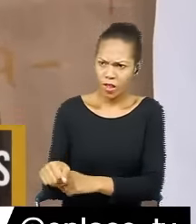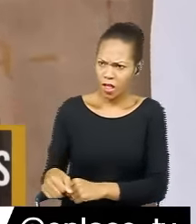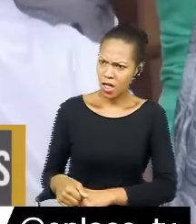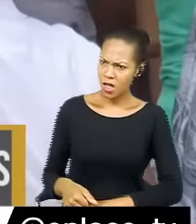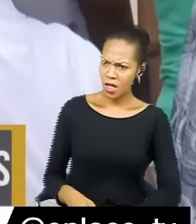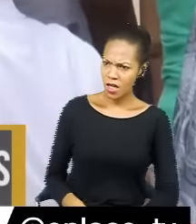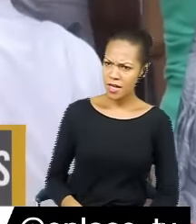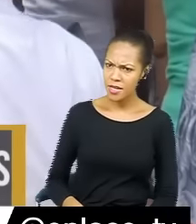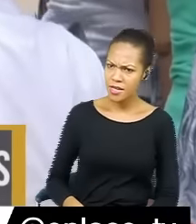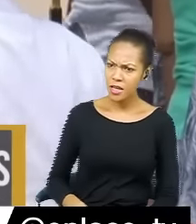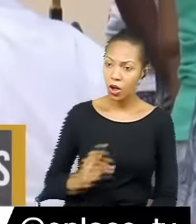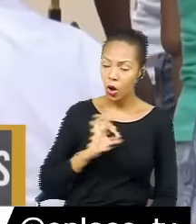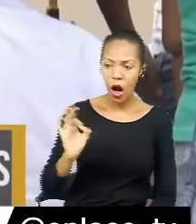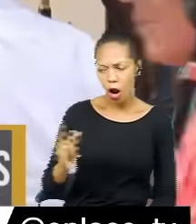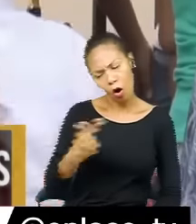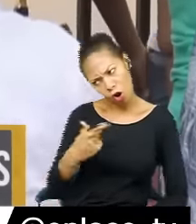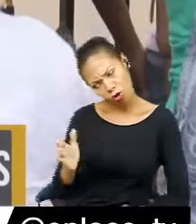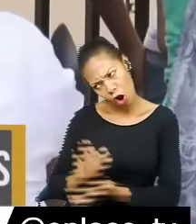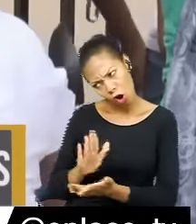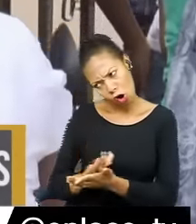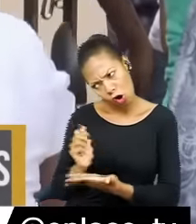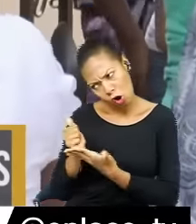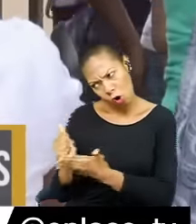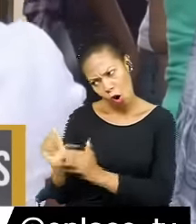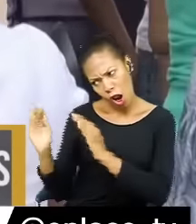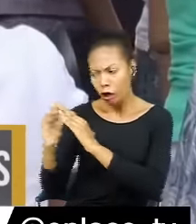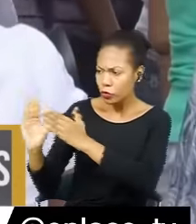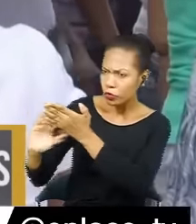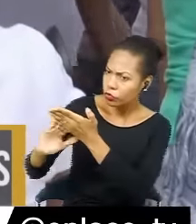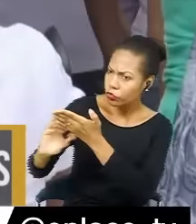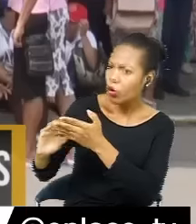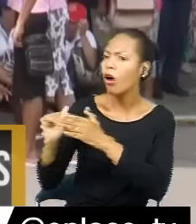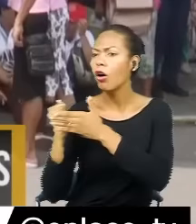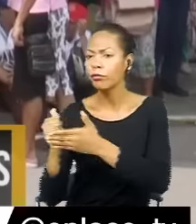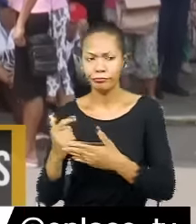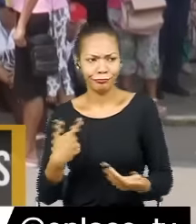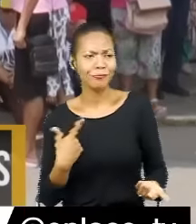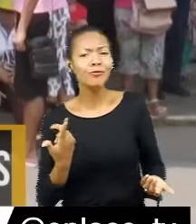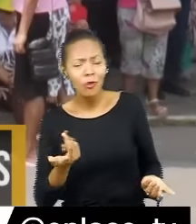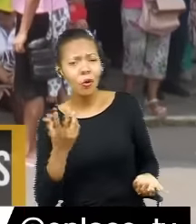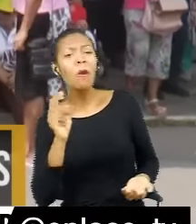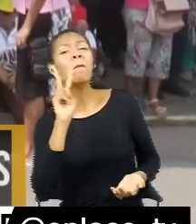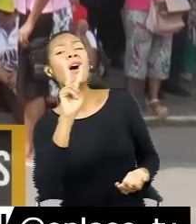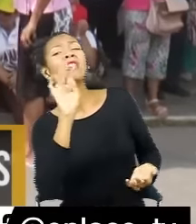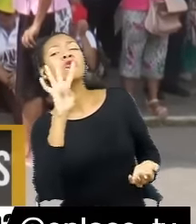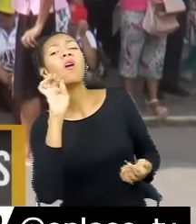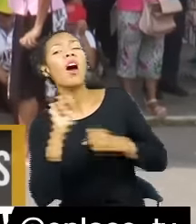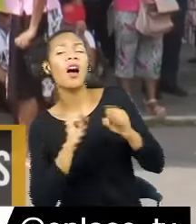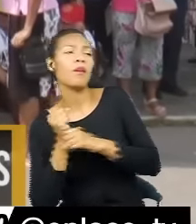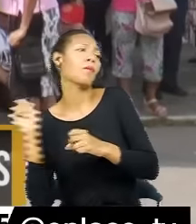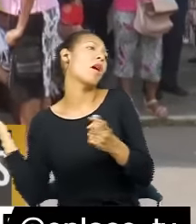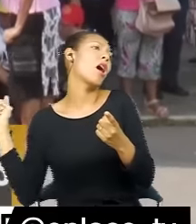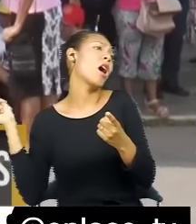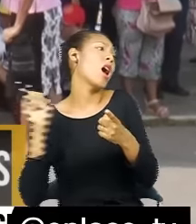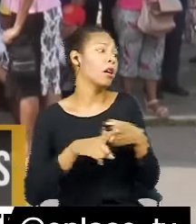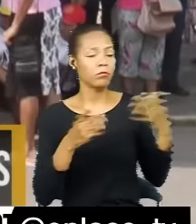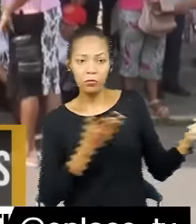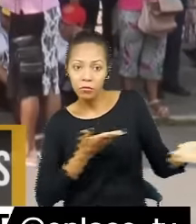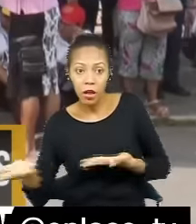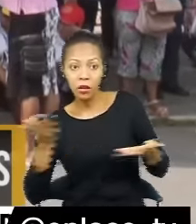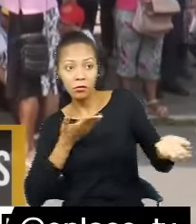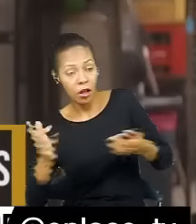tiene un subsidio de vivienda, un mejoramiento de vivienda. Mi casa, voy para 29 años. Todo el tiempo esta casa yo se la he prestado